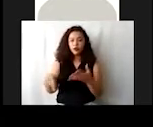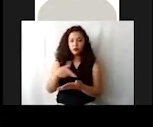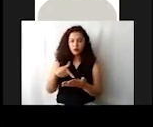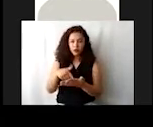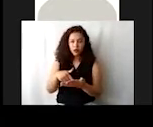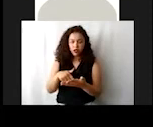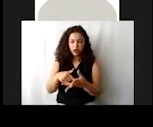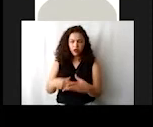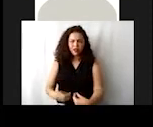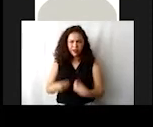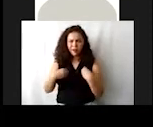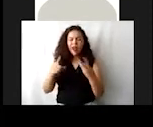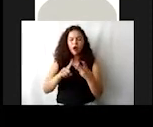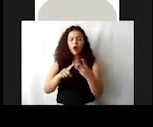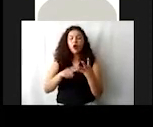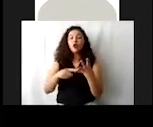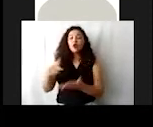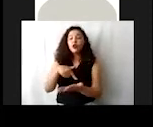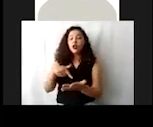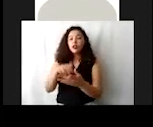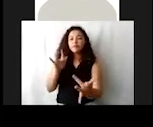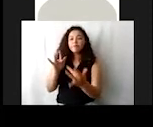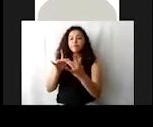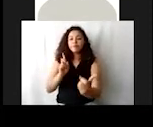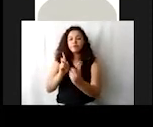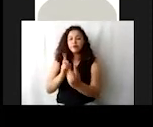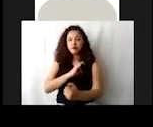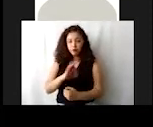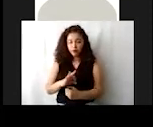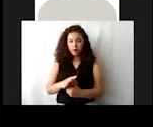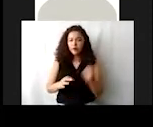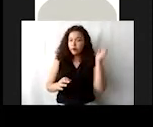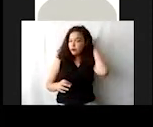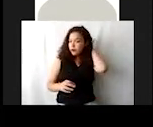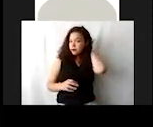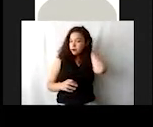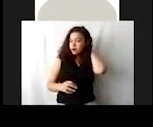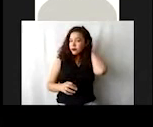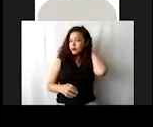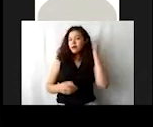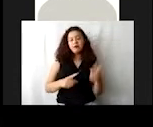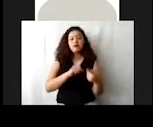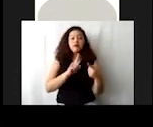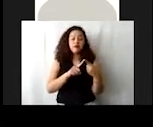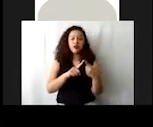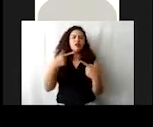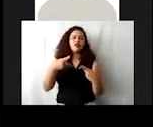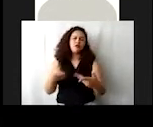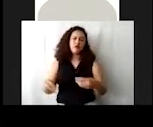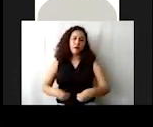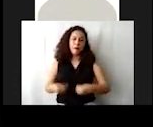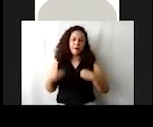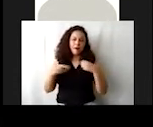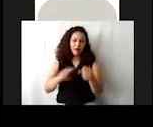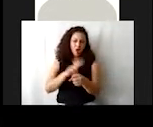orden de prelación. La prelación, lo primero es donde resides habitualmente. Puede ser que